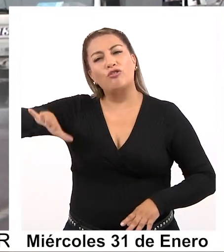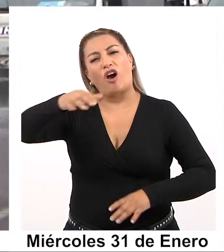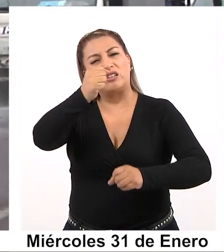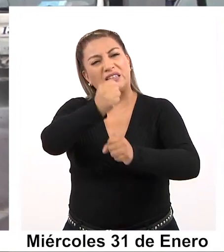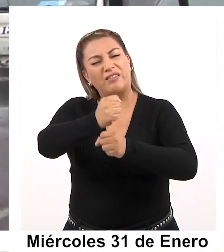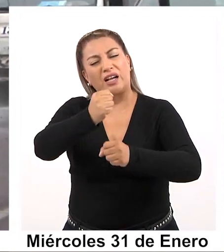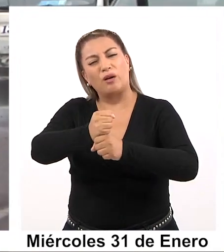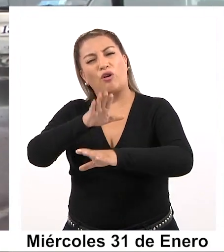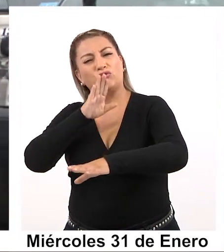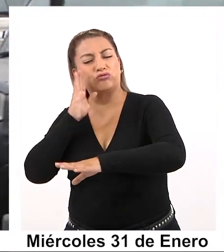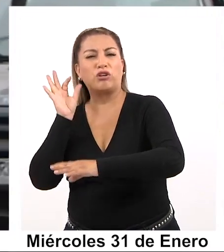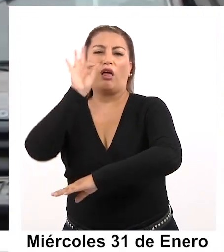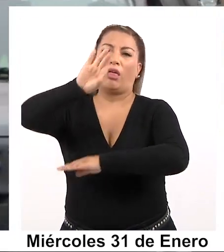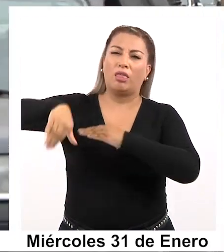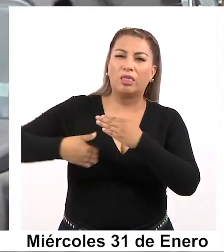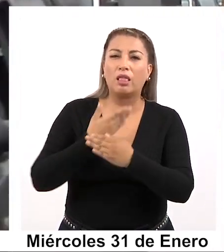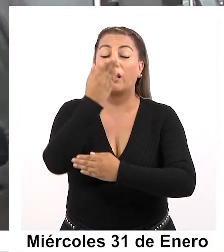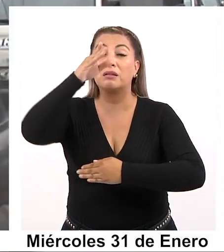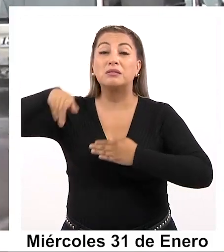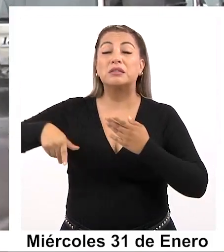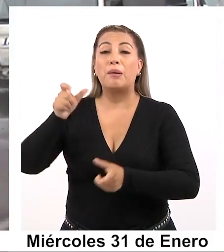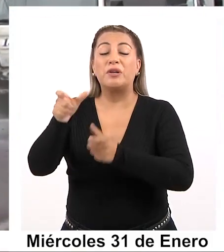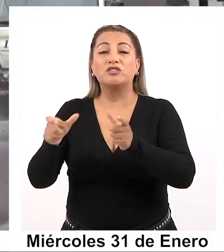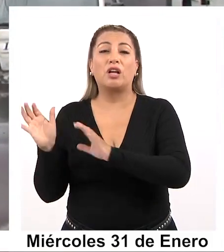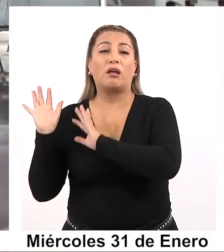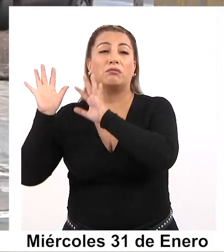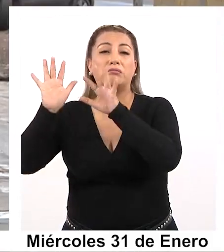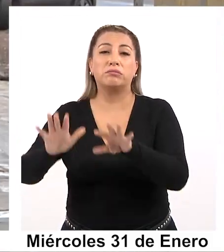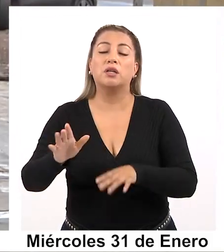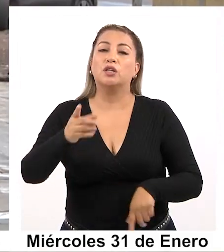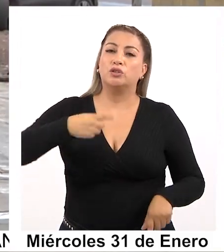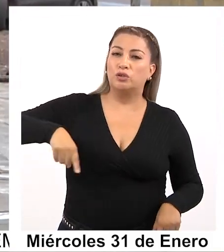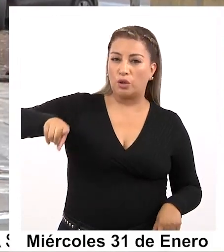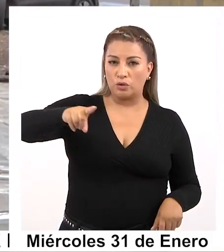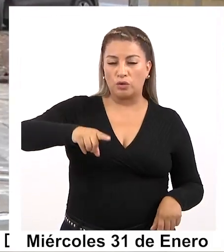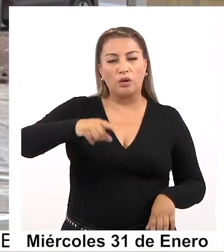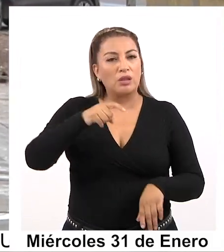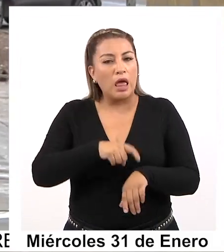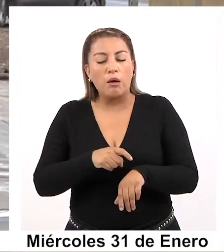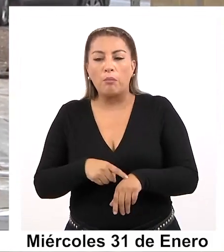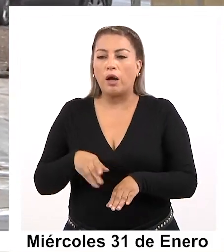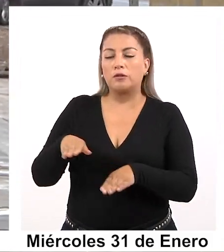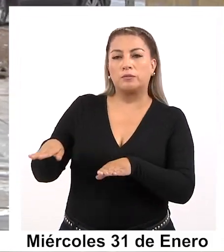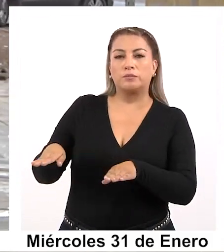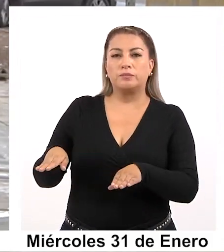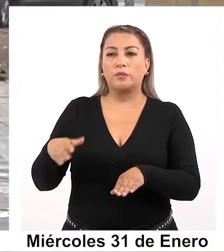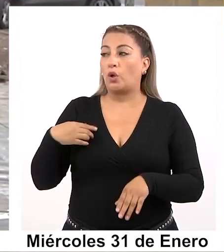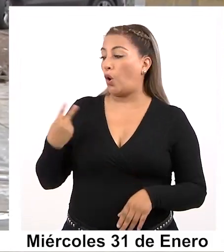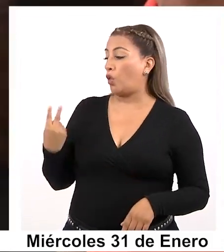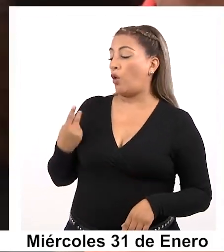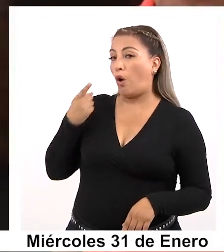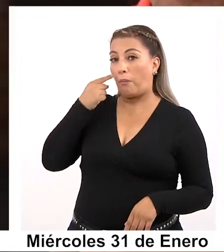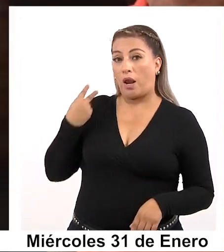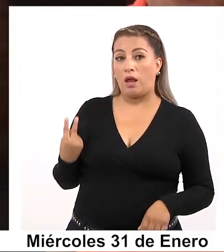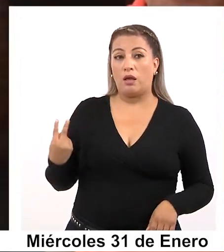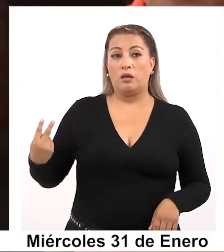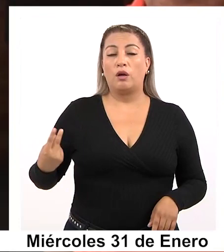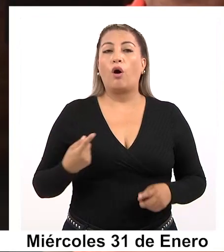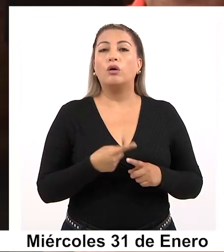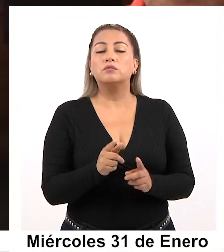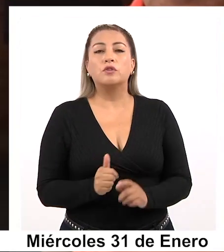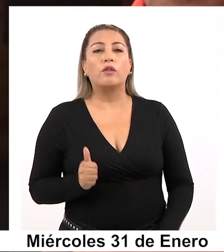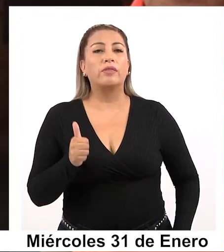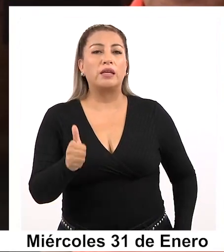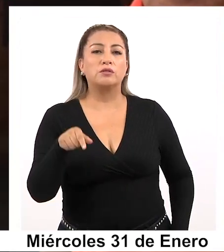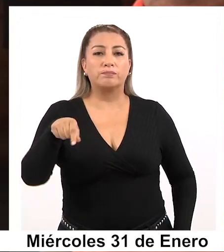duro, trabajábamos día y noche acá, con la gente en la caleta y nosotros mismos lo dimos el tiempo, con aquí, con Hernán y los demás directores